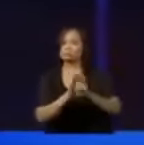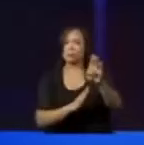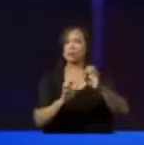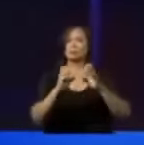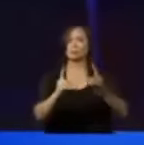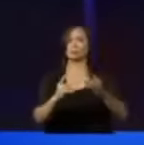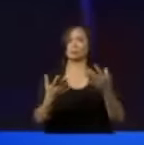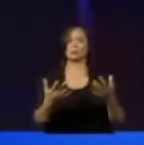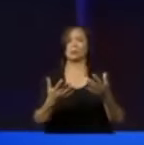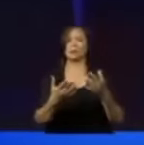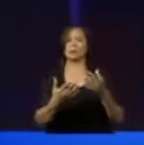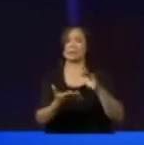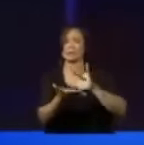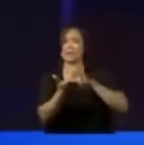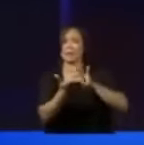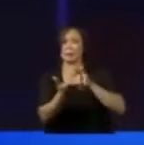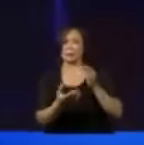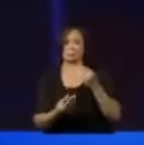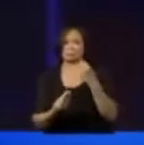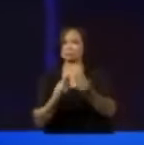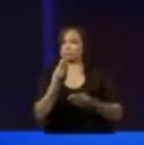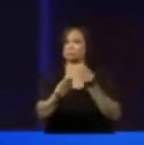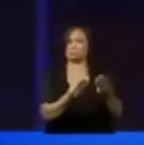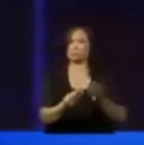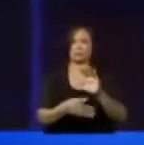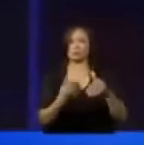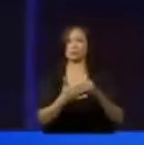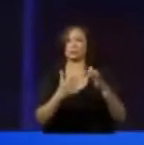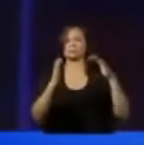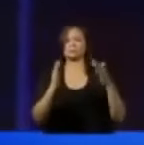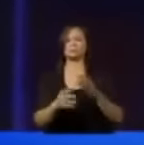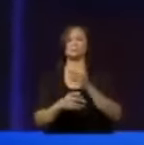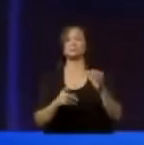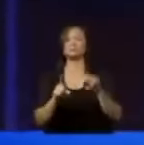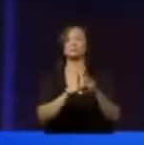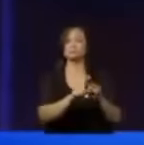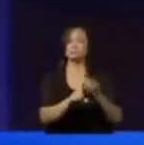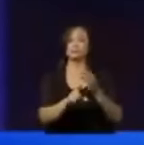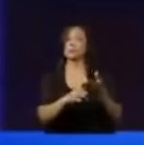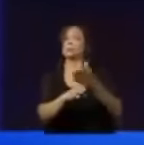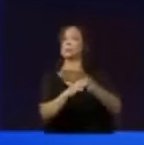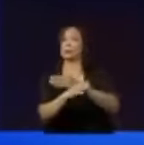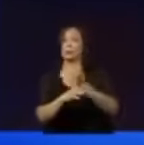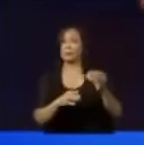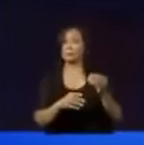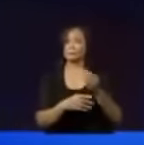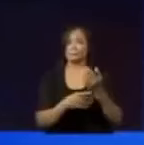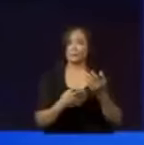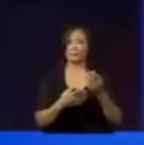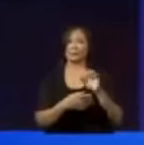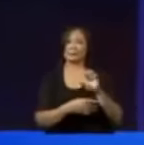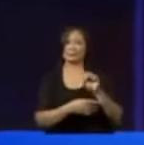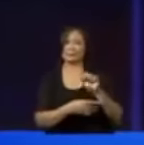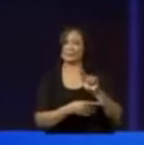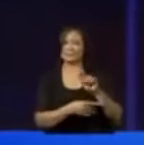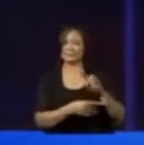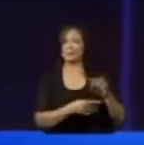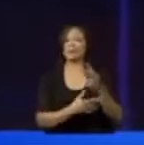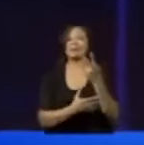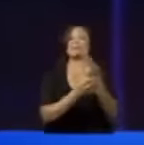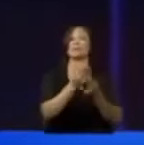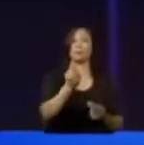la educación. Le hemos dado tablets a todos los estudiantes y estamos mejorando también en la parte del STEAM y del